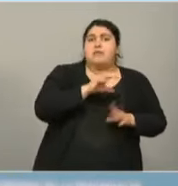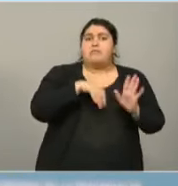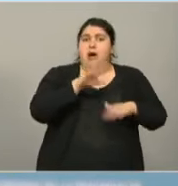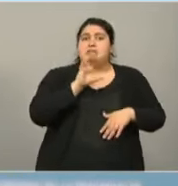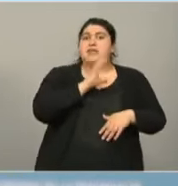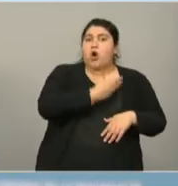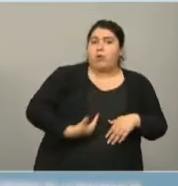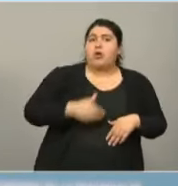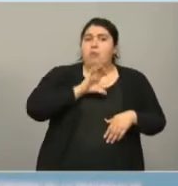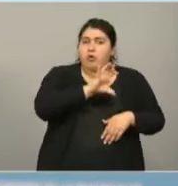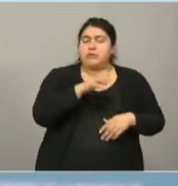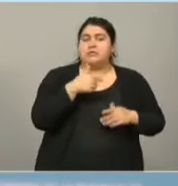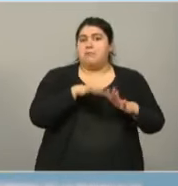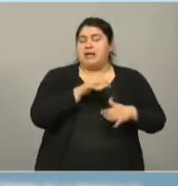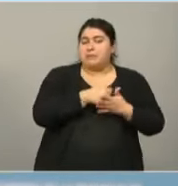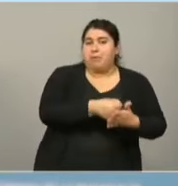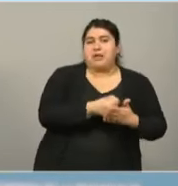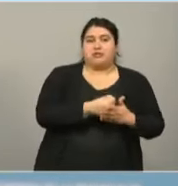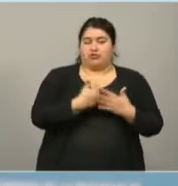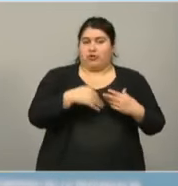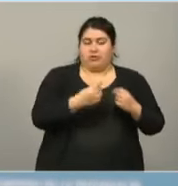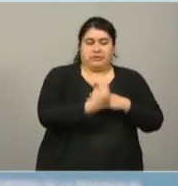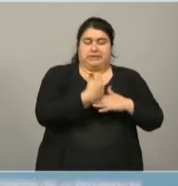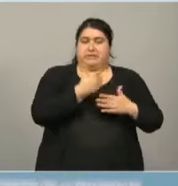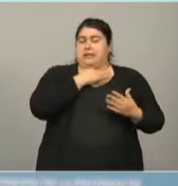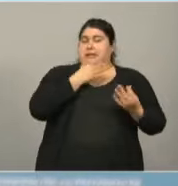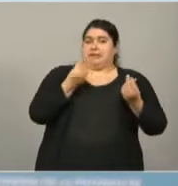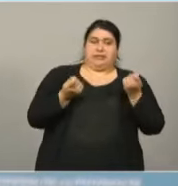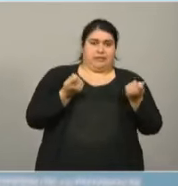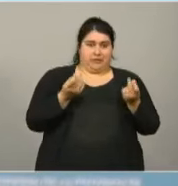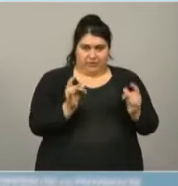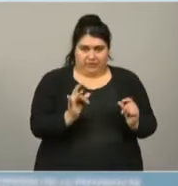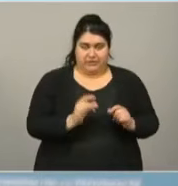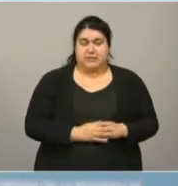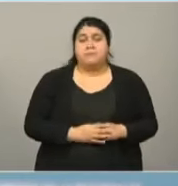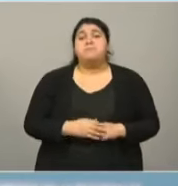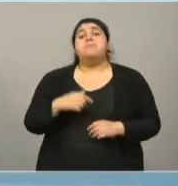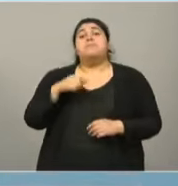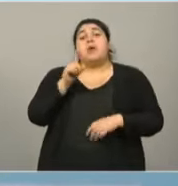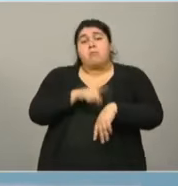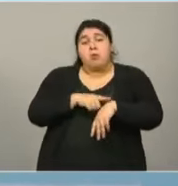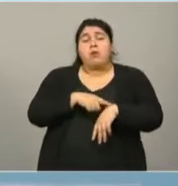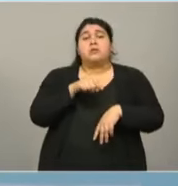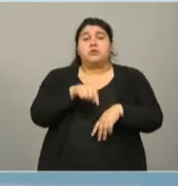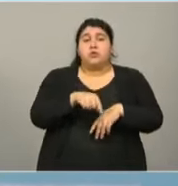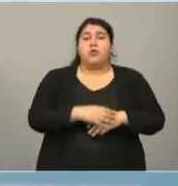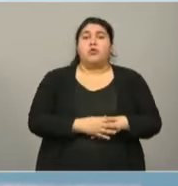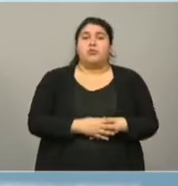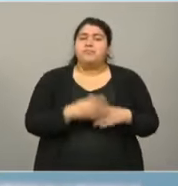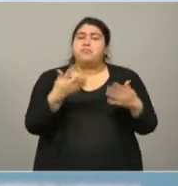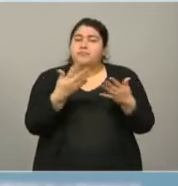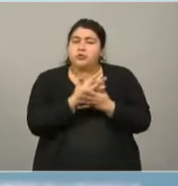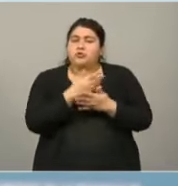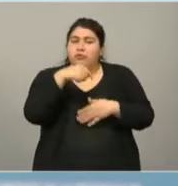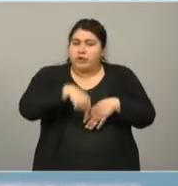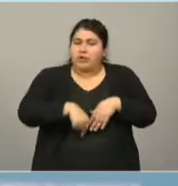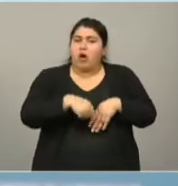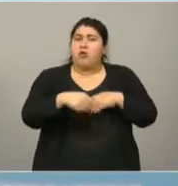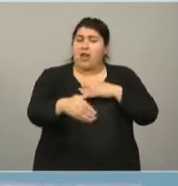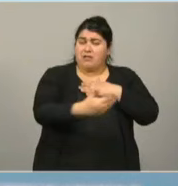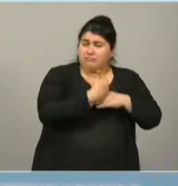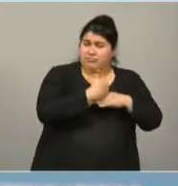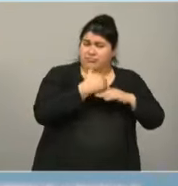municipales en ese sentido la pérdida que estamos viendo o la caída que que está sufriendo la